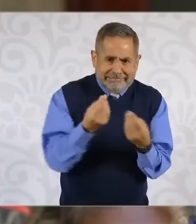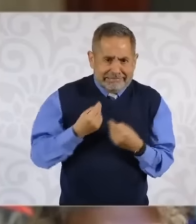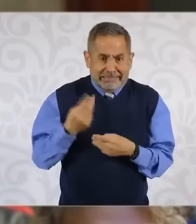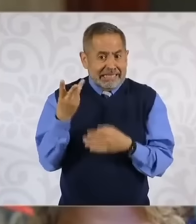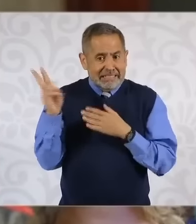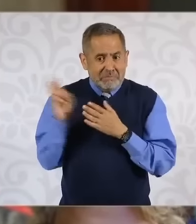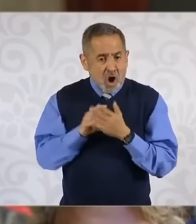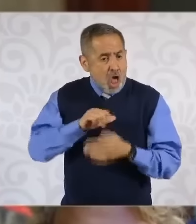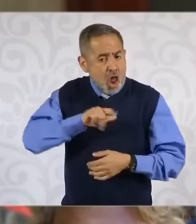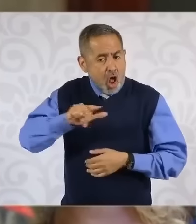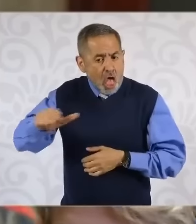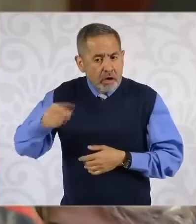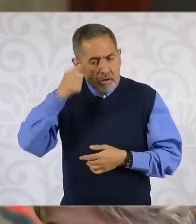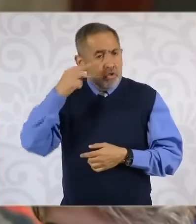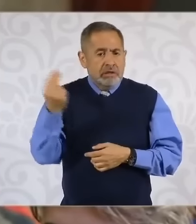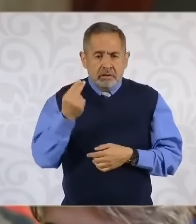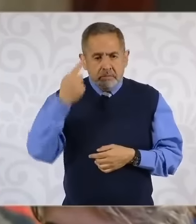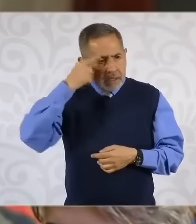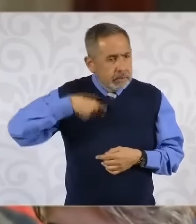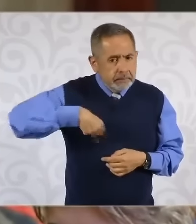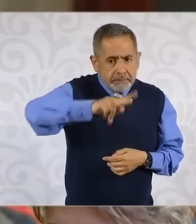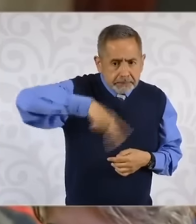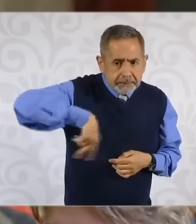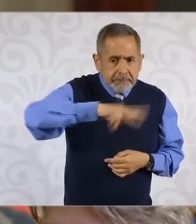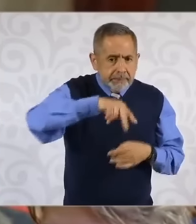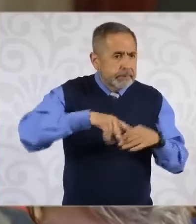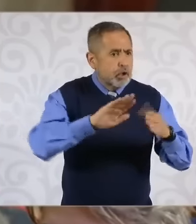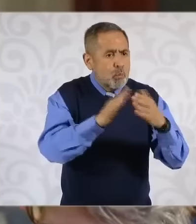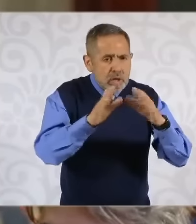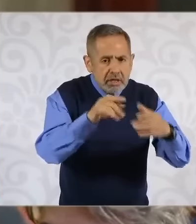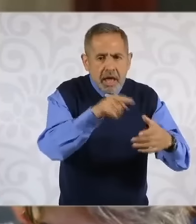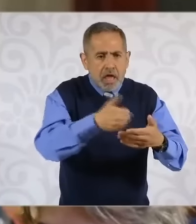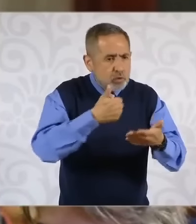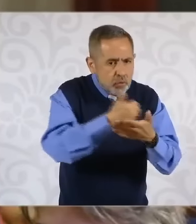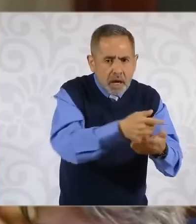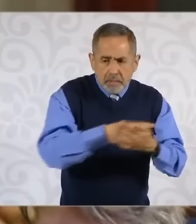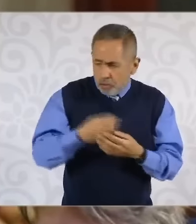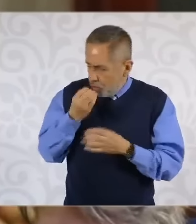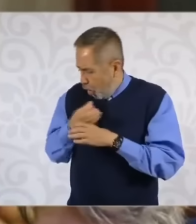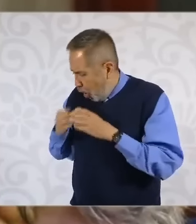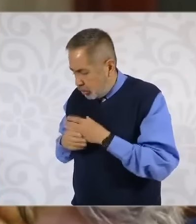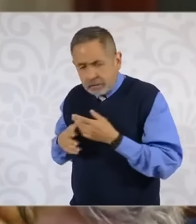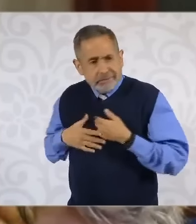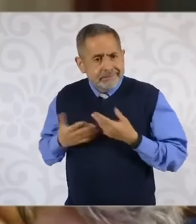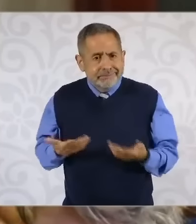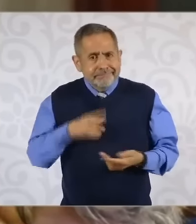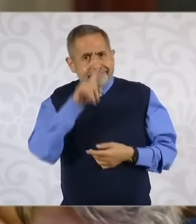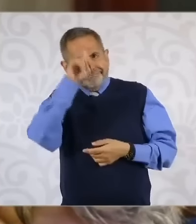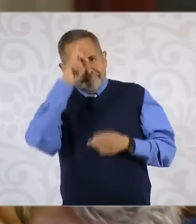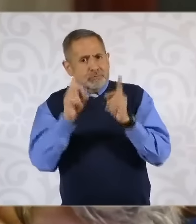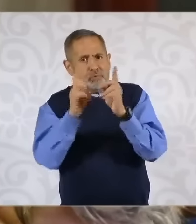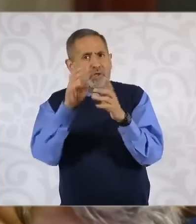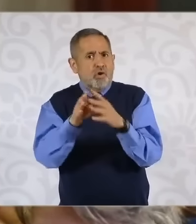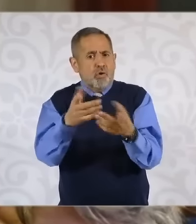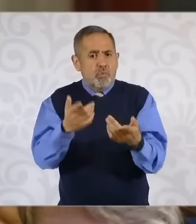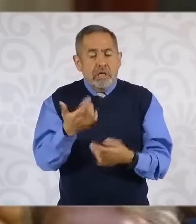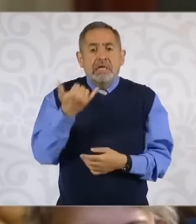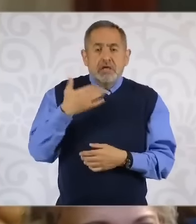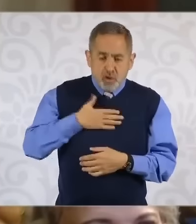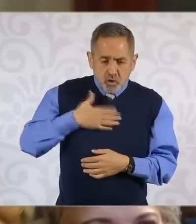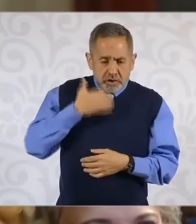para acudir a sus comunidades como para cubrir parte de sus gastos? Y de igual forma tienen incertidumbre sobre cuál sería el método de